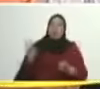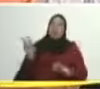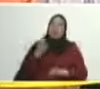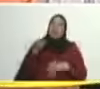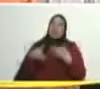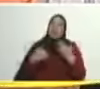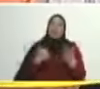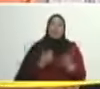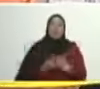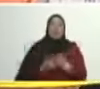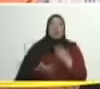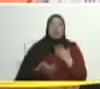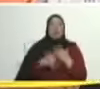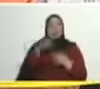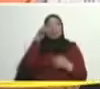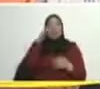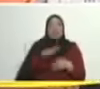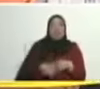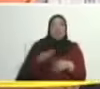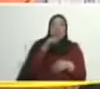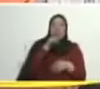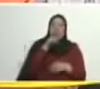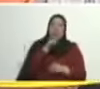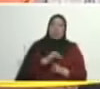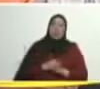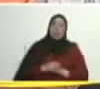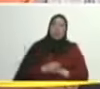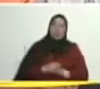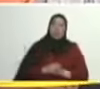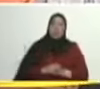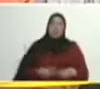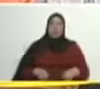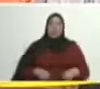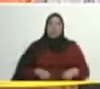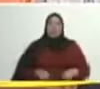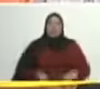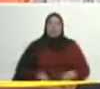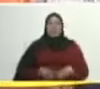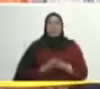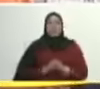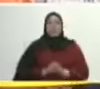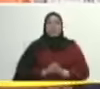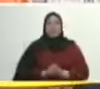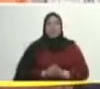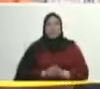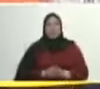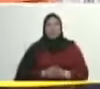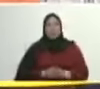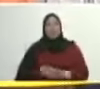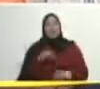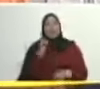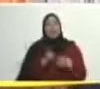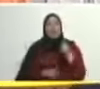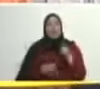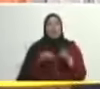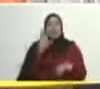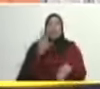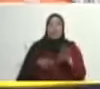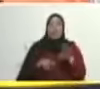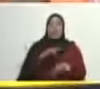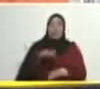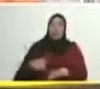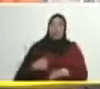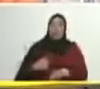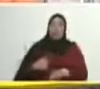ir dentro de poco porque tengo una conferencia. Y por supuesto, hay algunos problemas en la región y